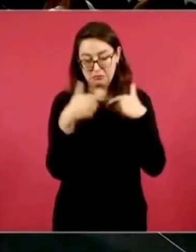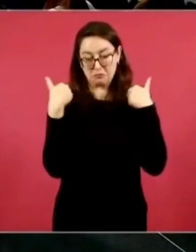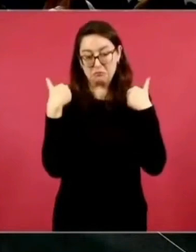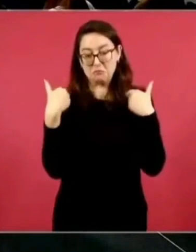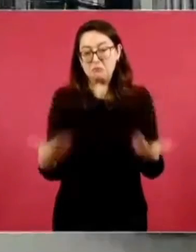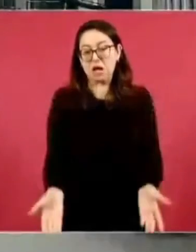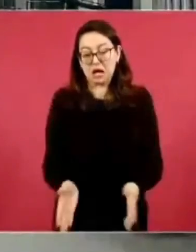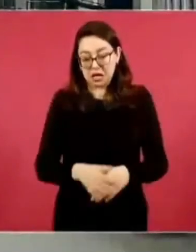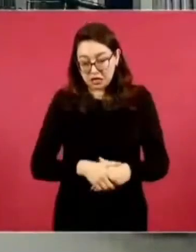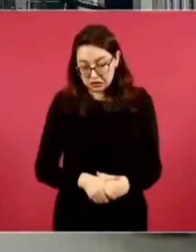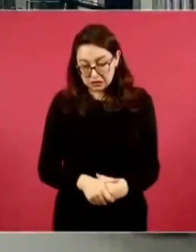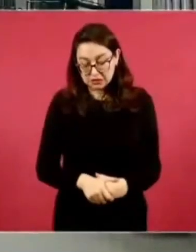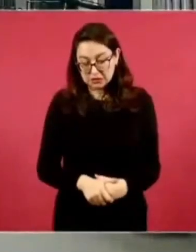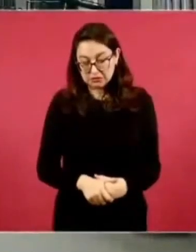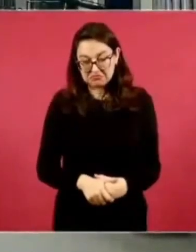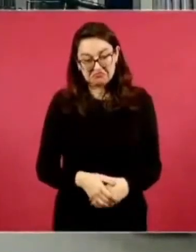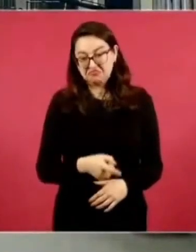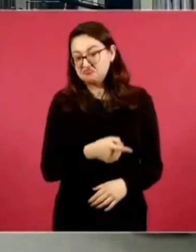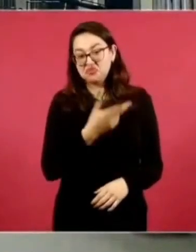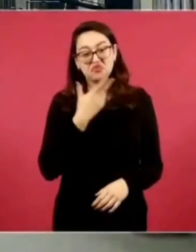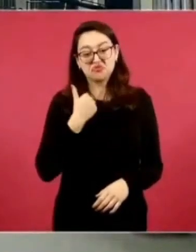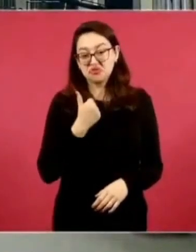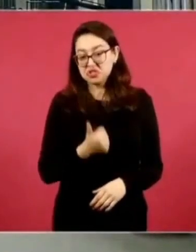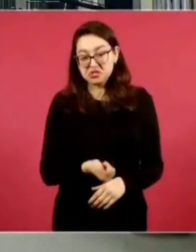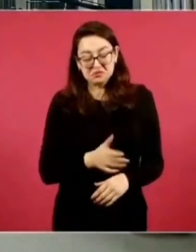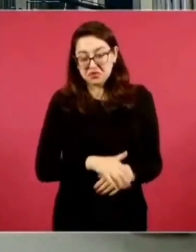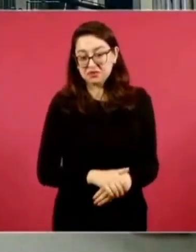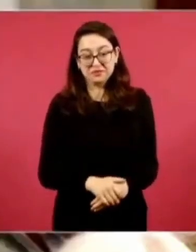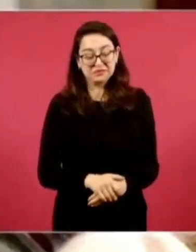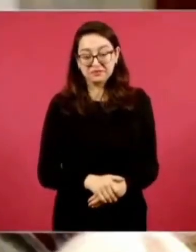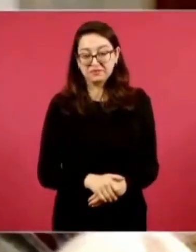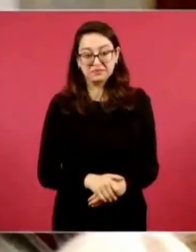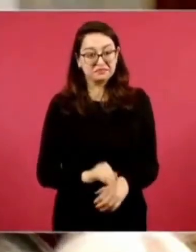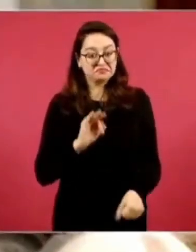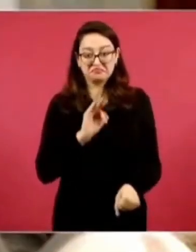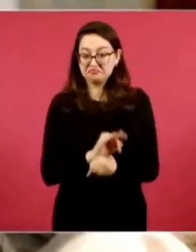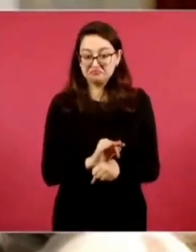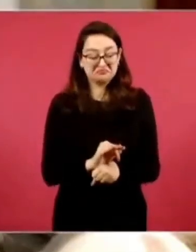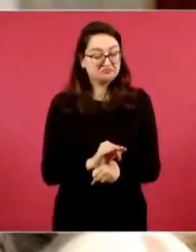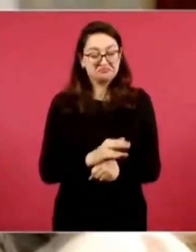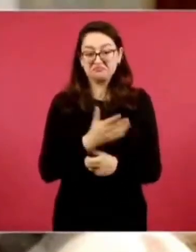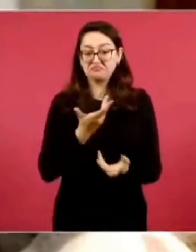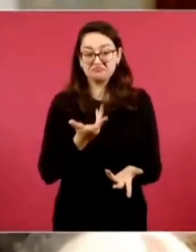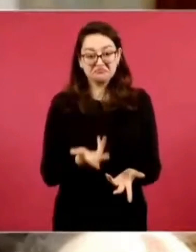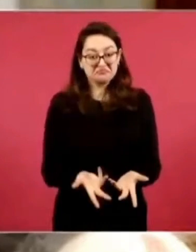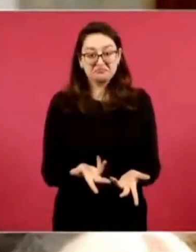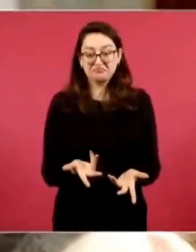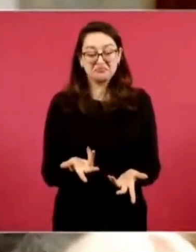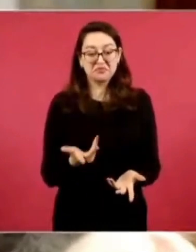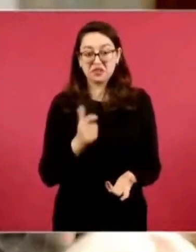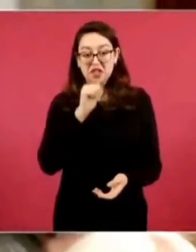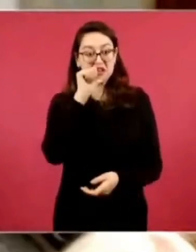si no prevé, no protege y no reincorpora?